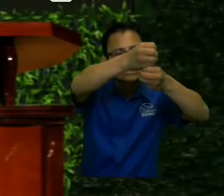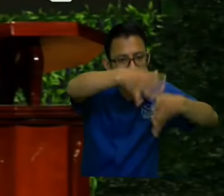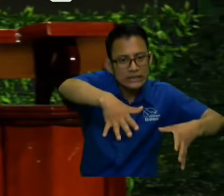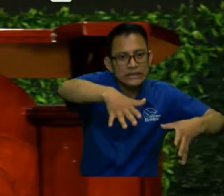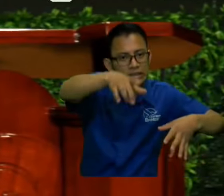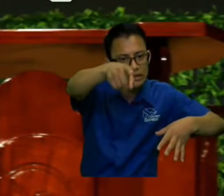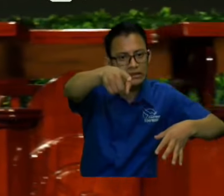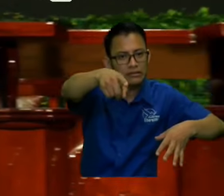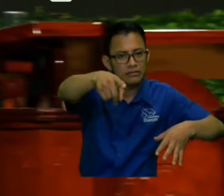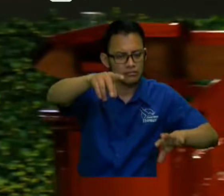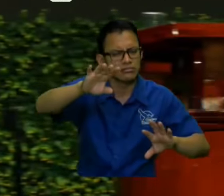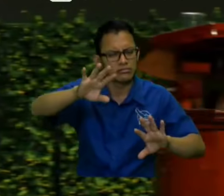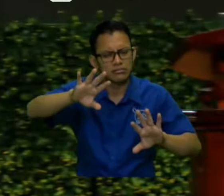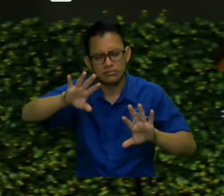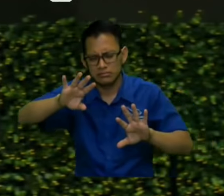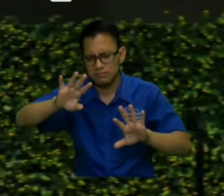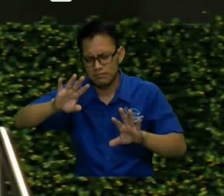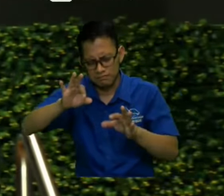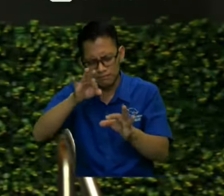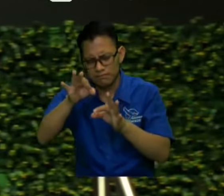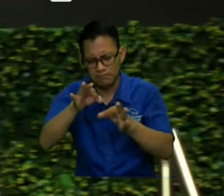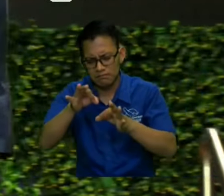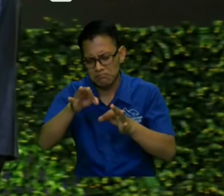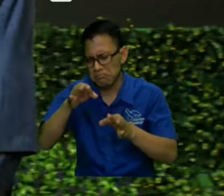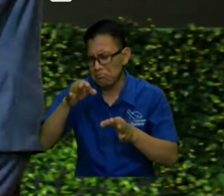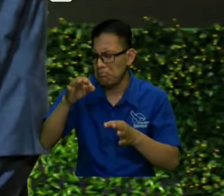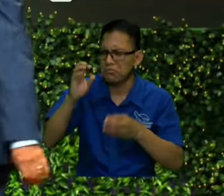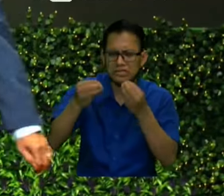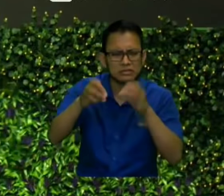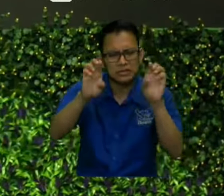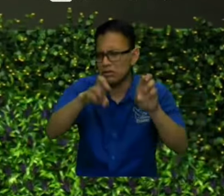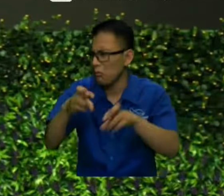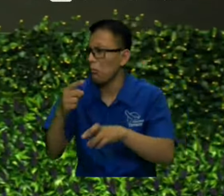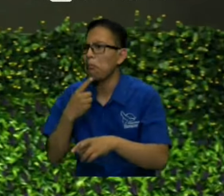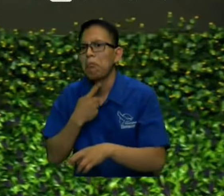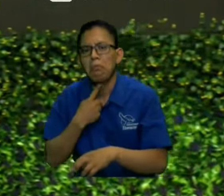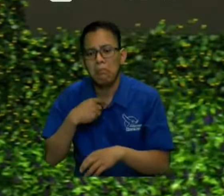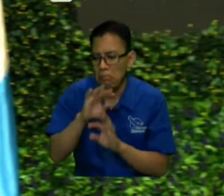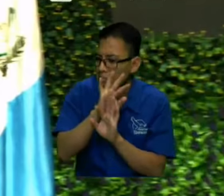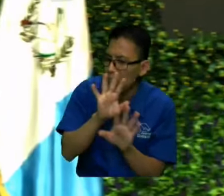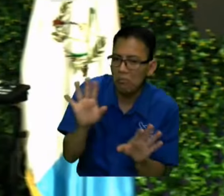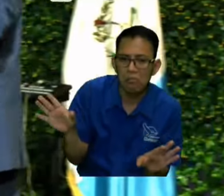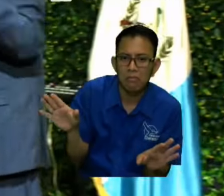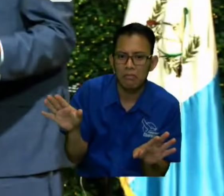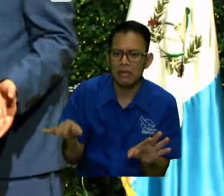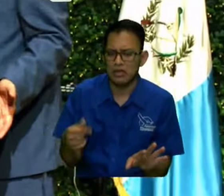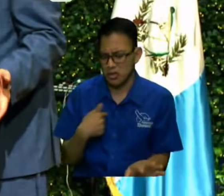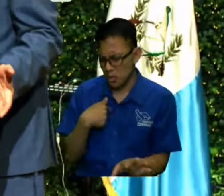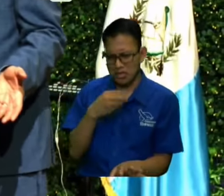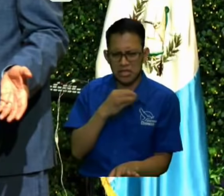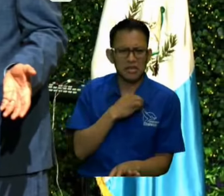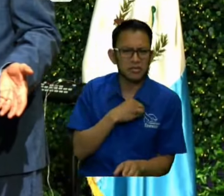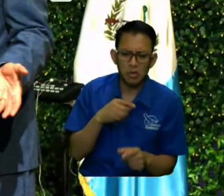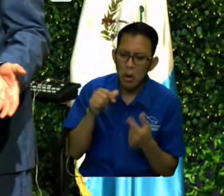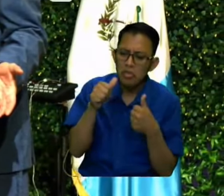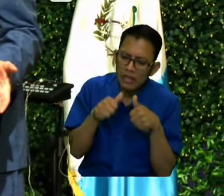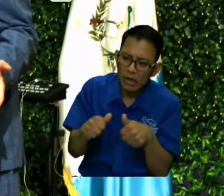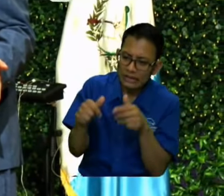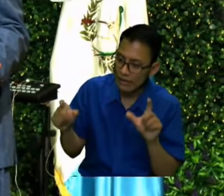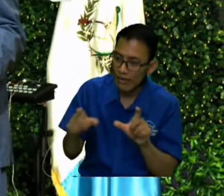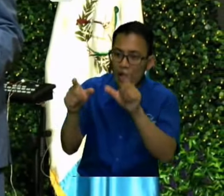Por eso es que a muchos no les gusta, porque dicen, ah, no, así no. Si yo quiero seguir celebrando mis fiestas.